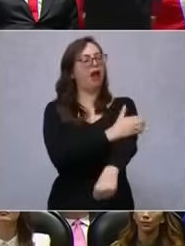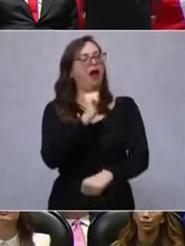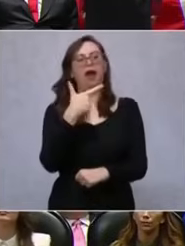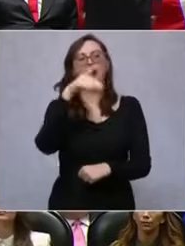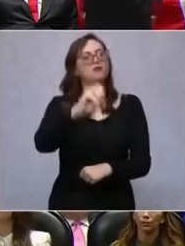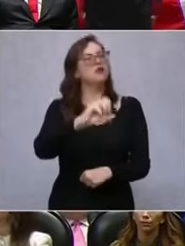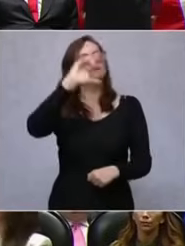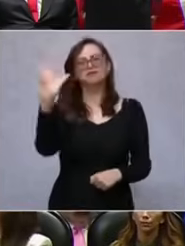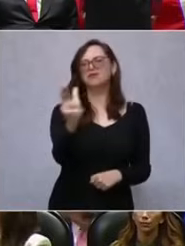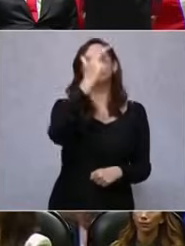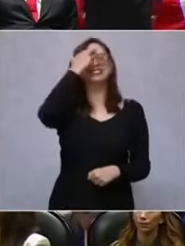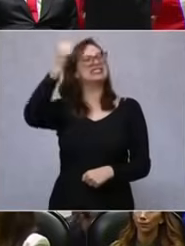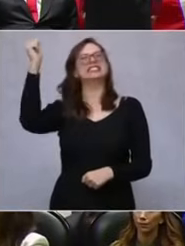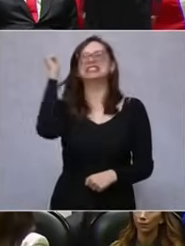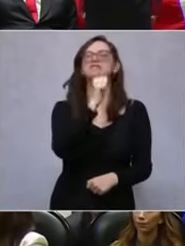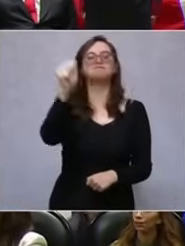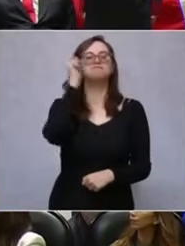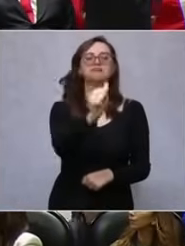Manuel López Obrador.